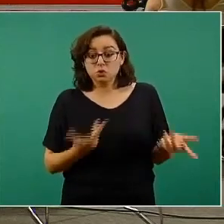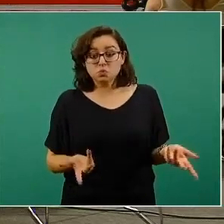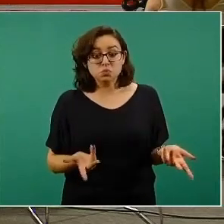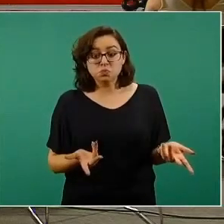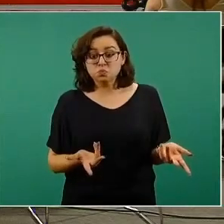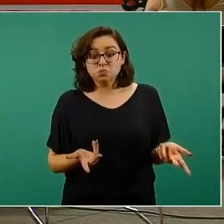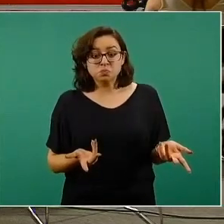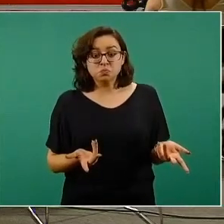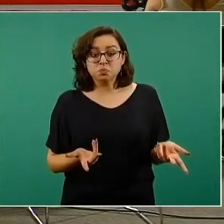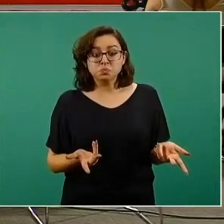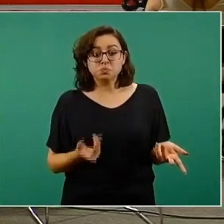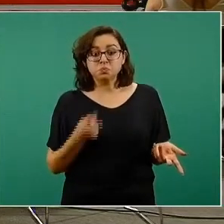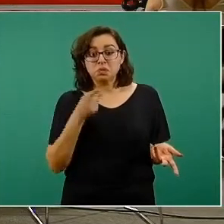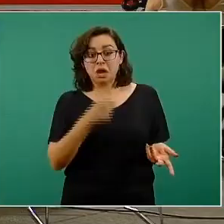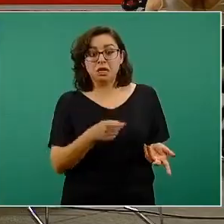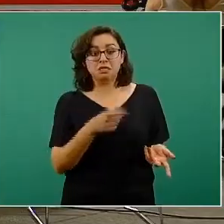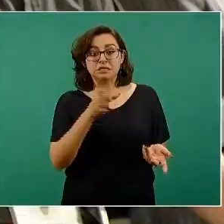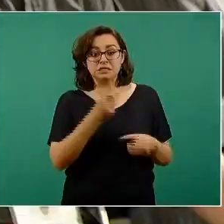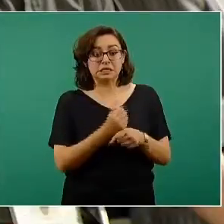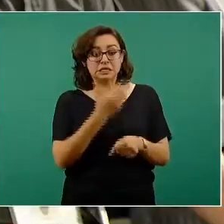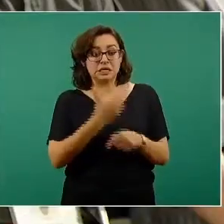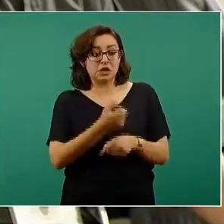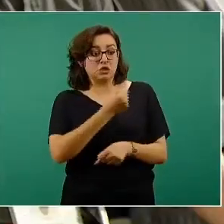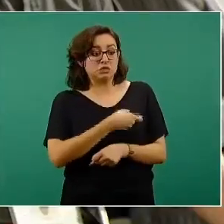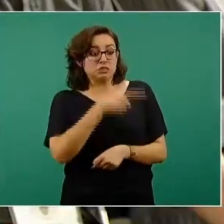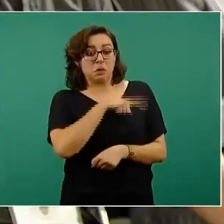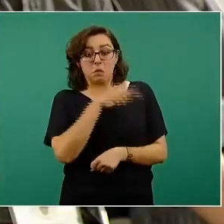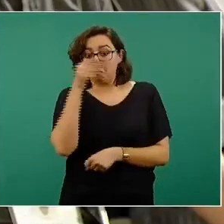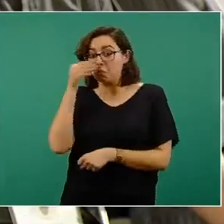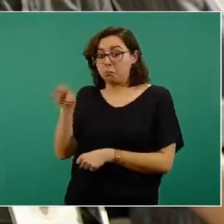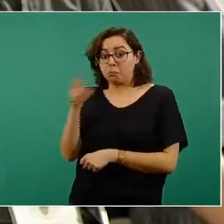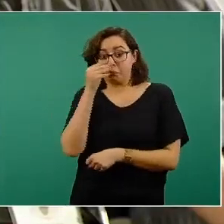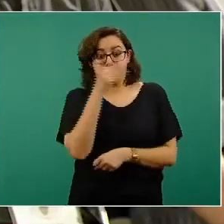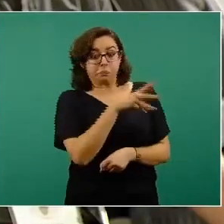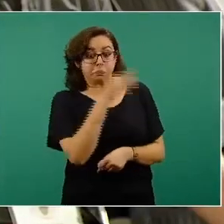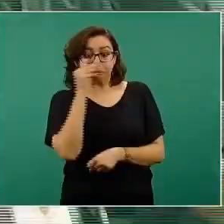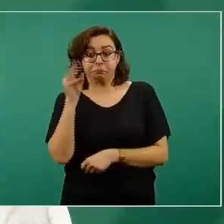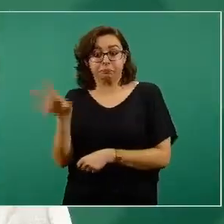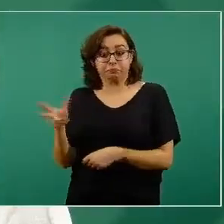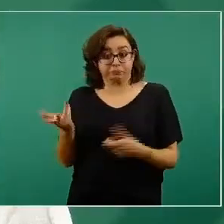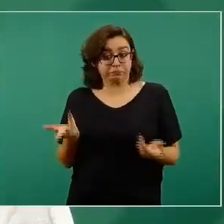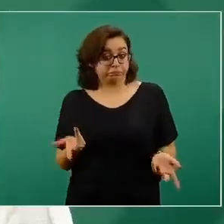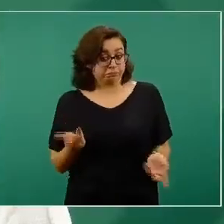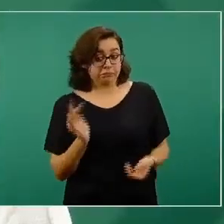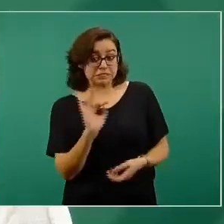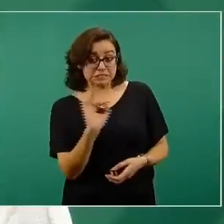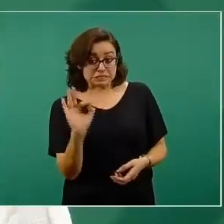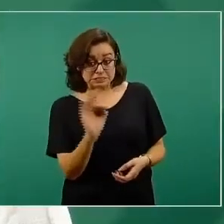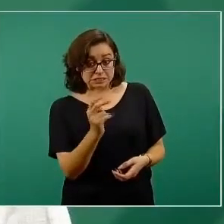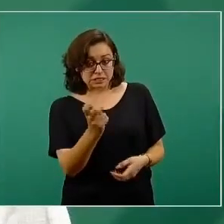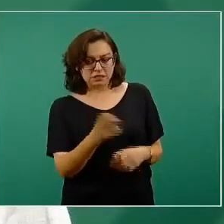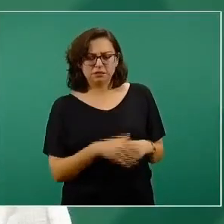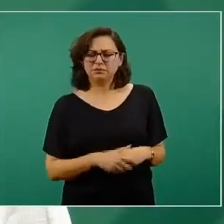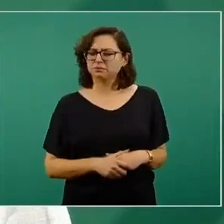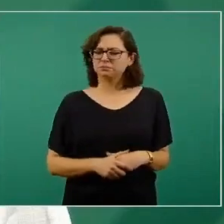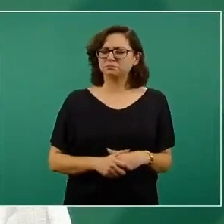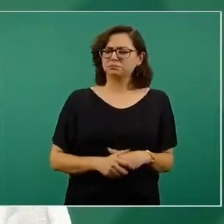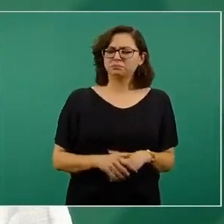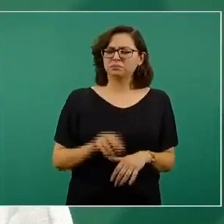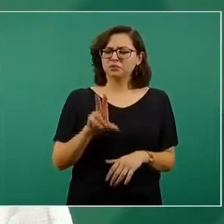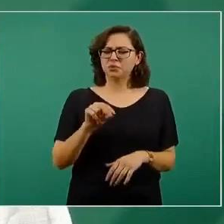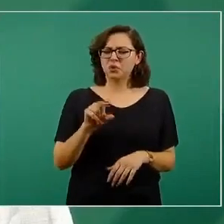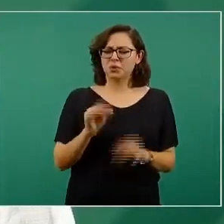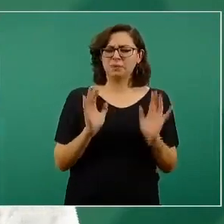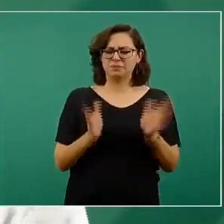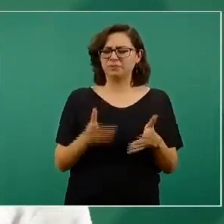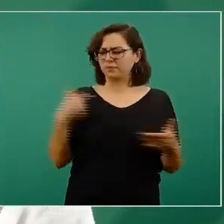de la bolita en los secretarios de salud. Estamos en espera. Fue un acuerdo de consenso, de hecho por unanimidad en el Consejo Nacional